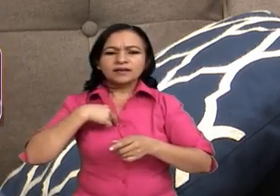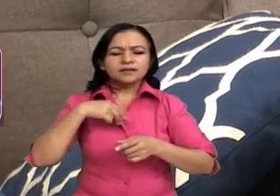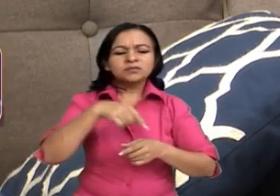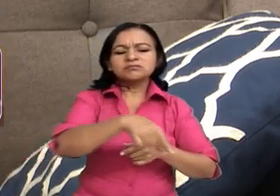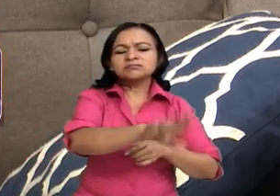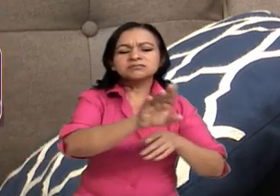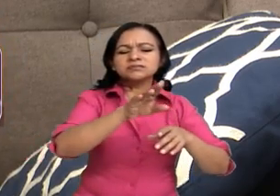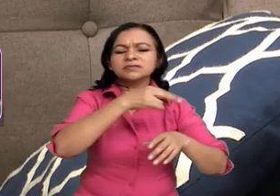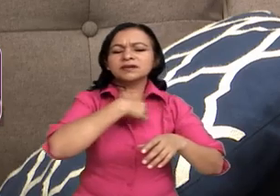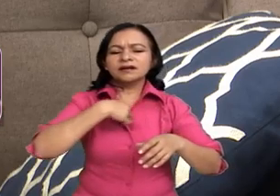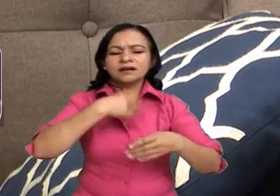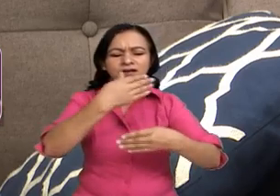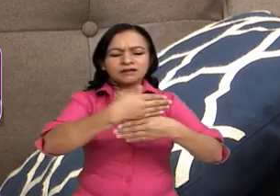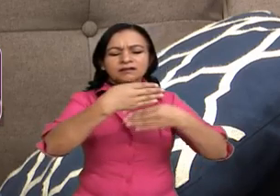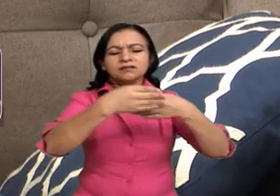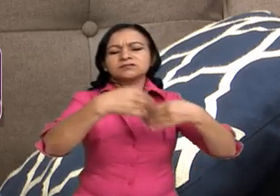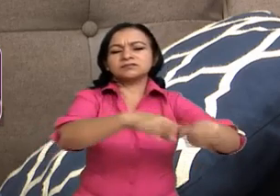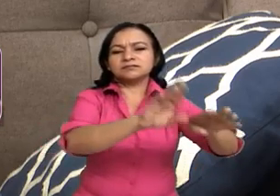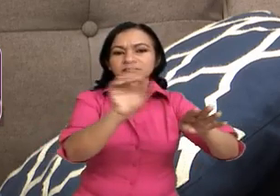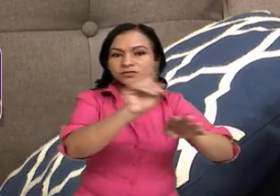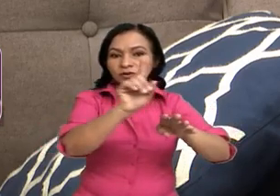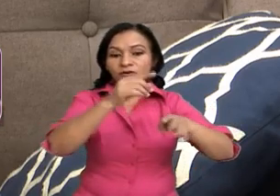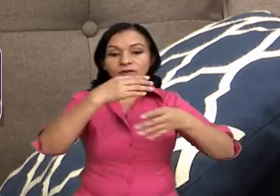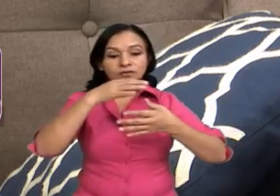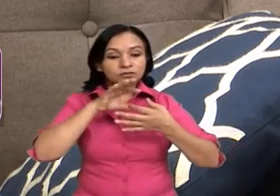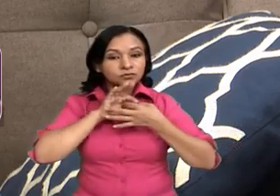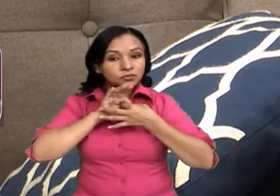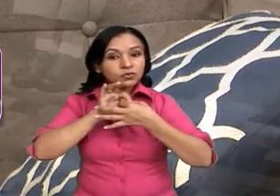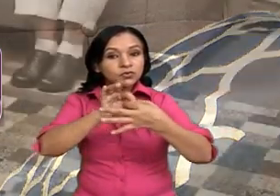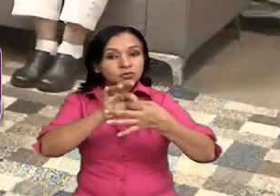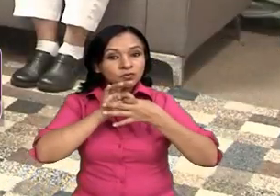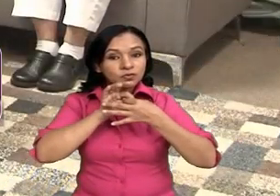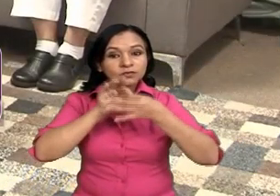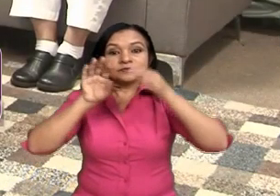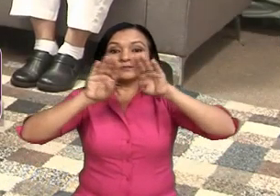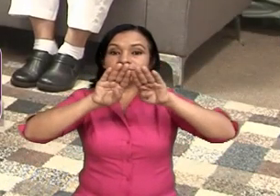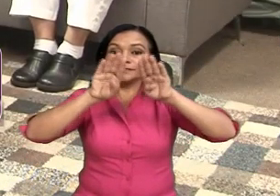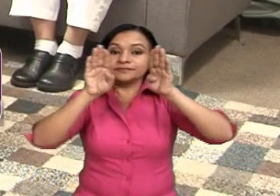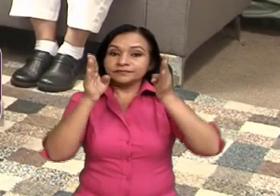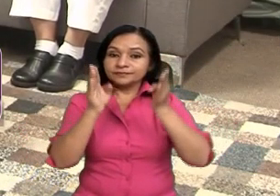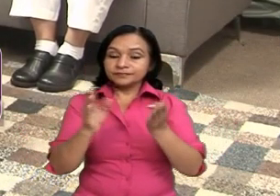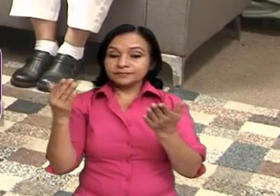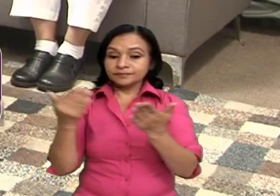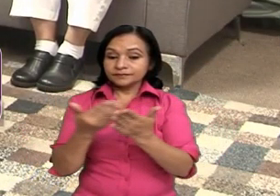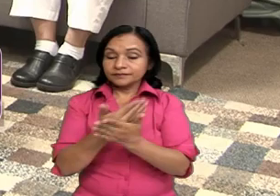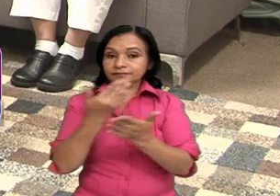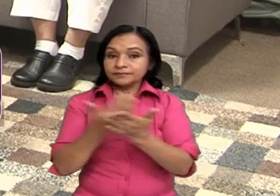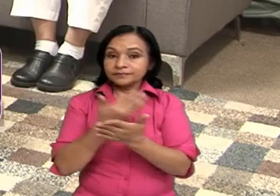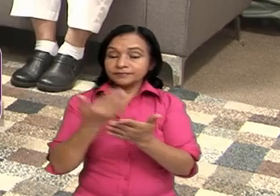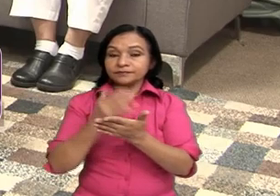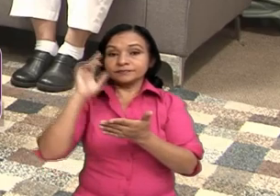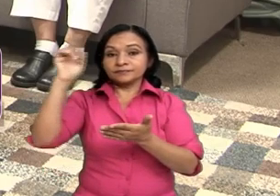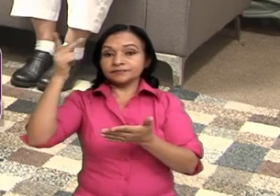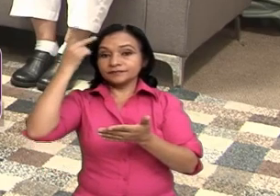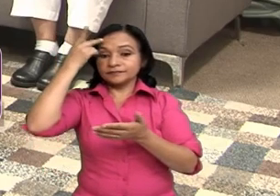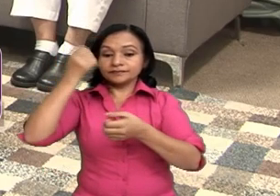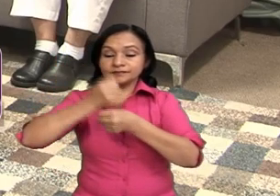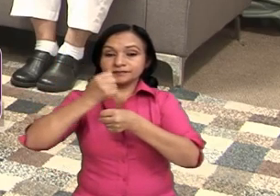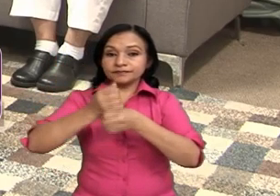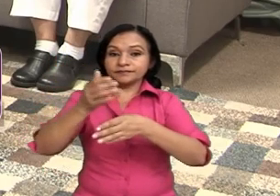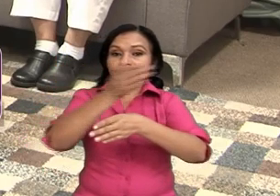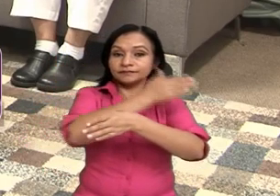construyan, construyamos. Y dentro de ese entender también, la mujer inmersa dentro de esta nueva etapa de la revolución, bueno, como igual también lo estuvo en el